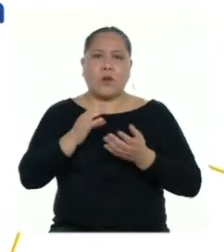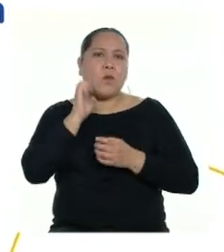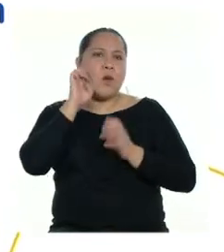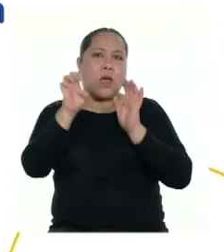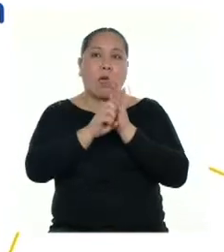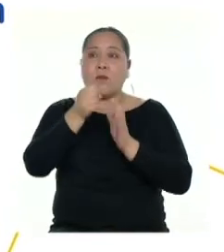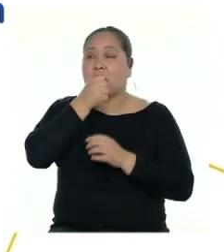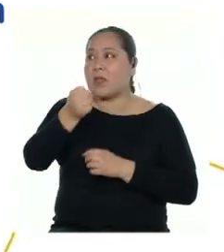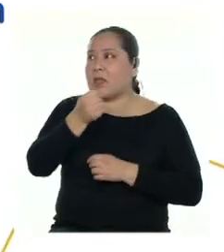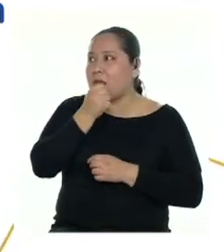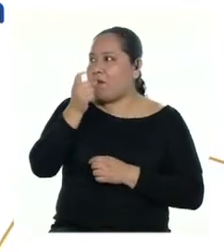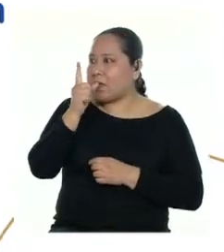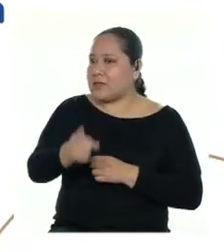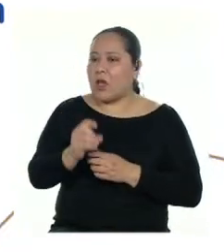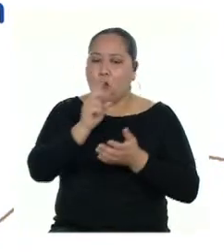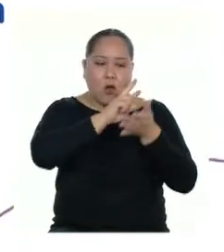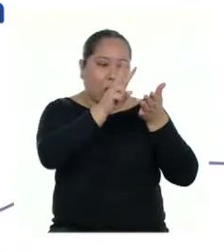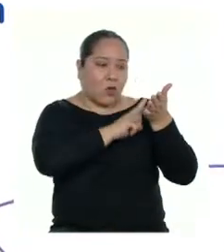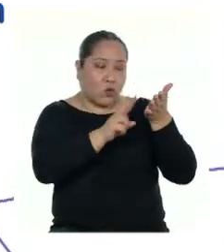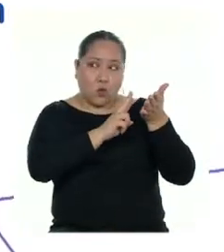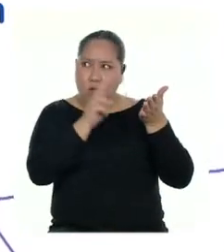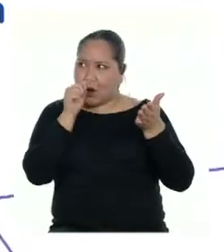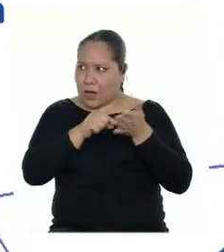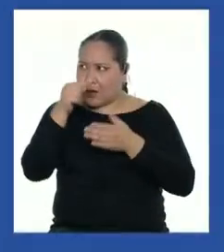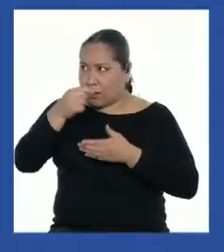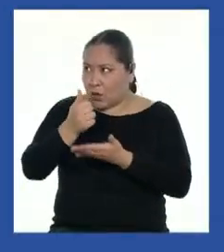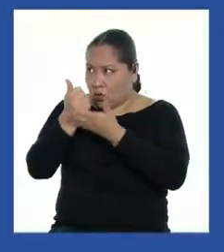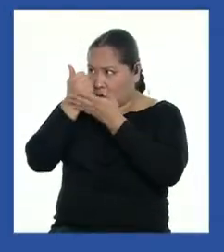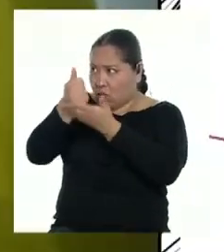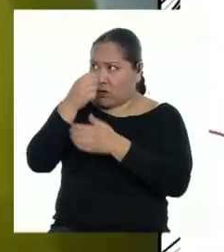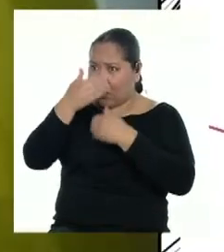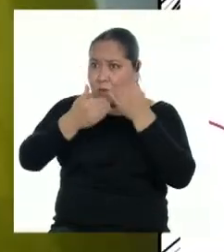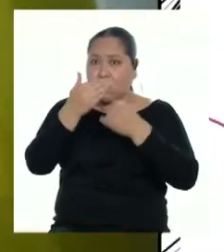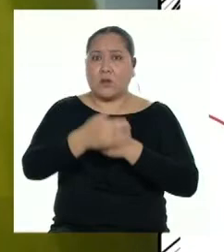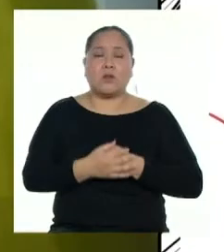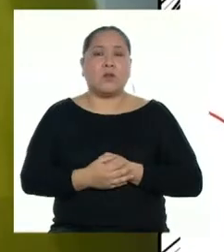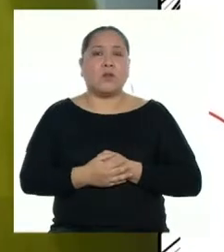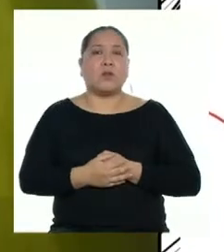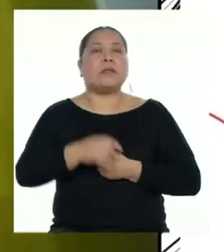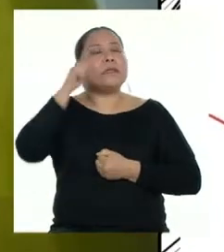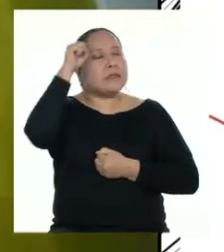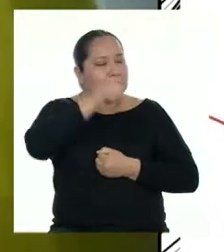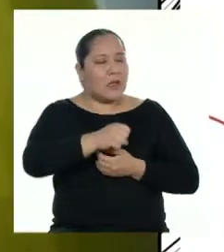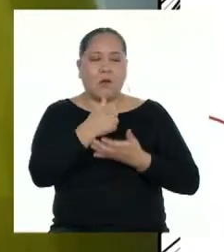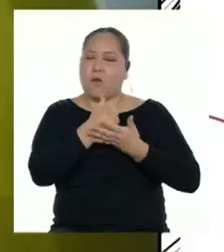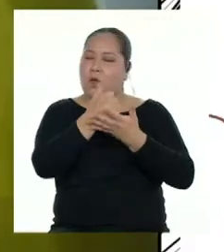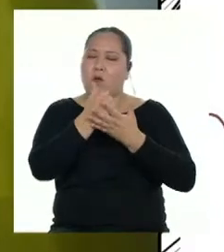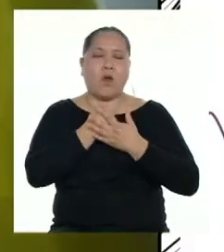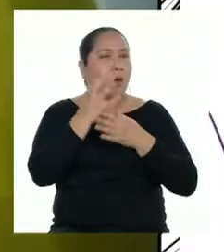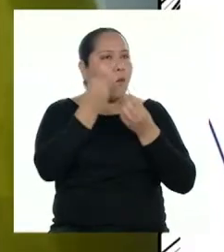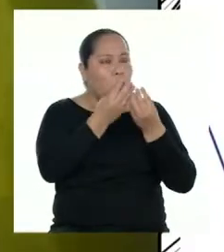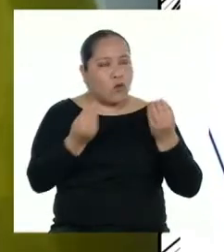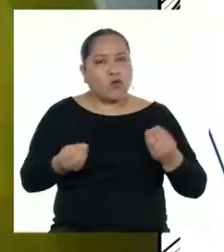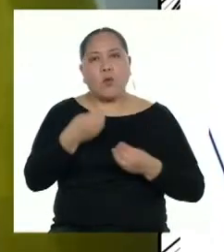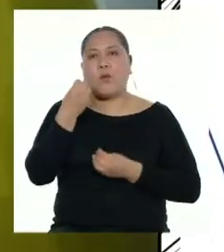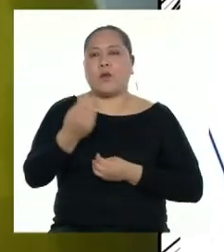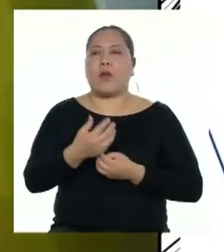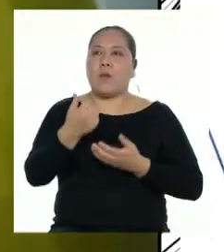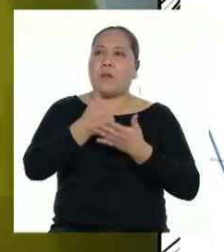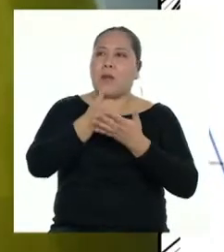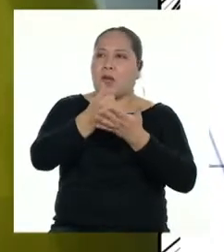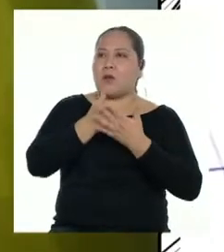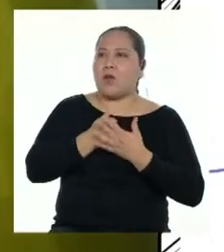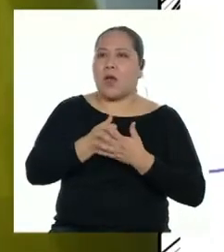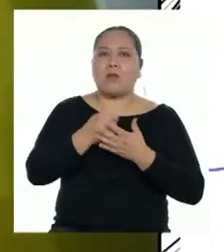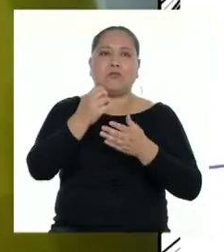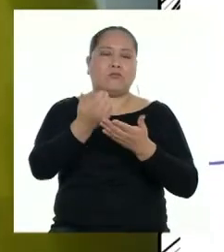entrevista y la lectura de textos escritos te ayudaron en este proceso? Sí, me ayudaron muchísimo porque me ayudaron